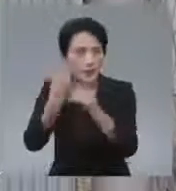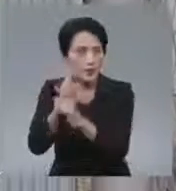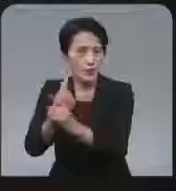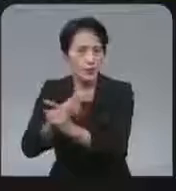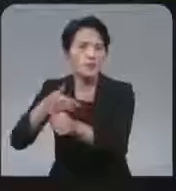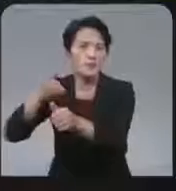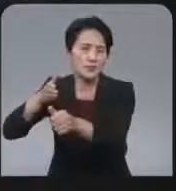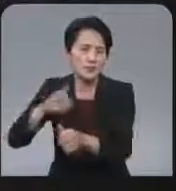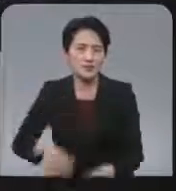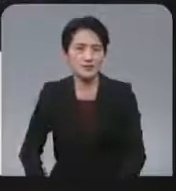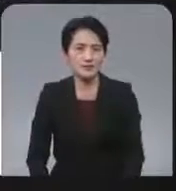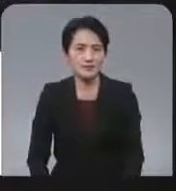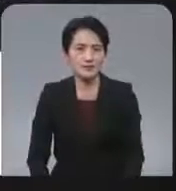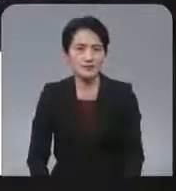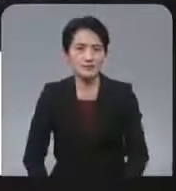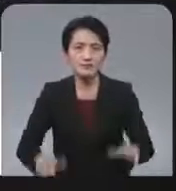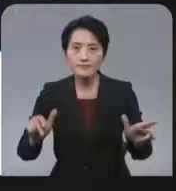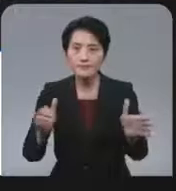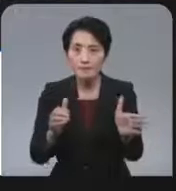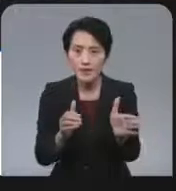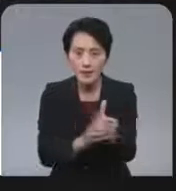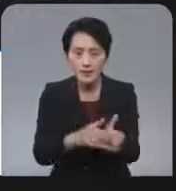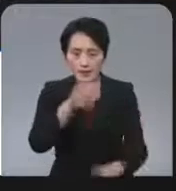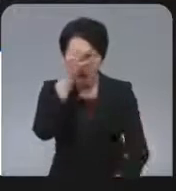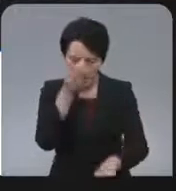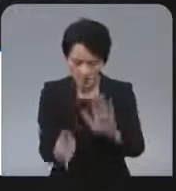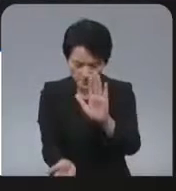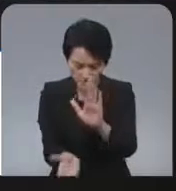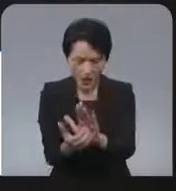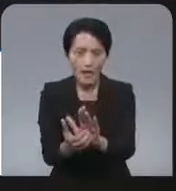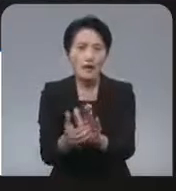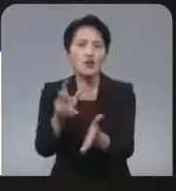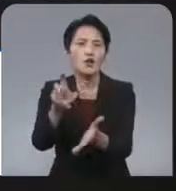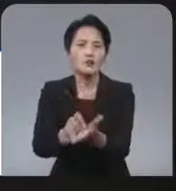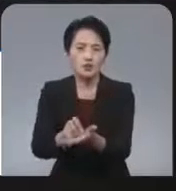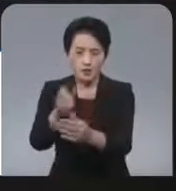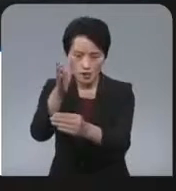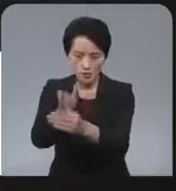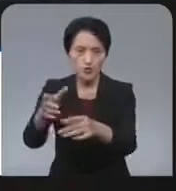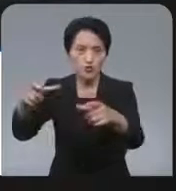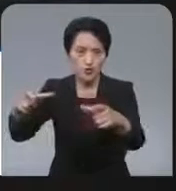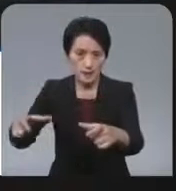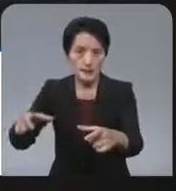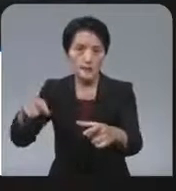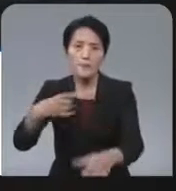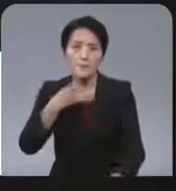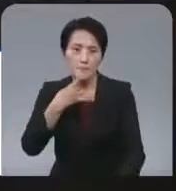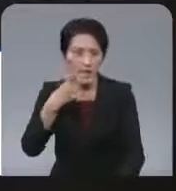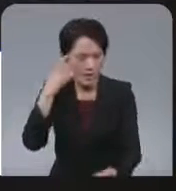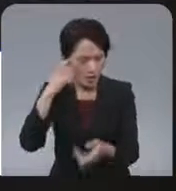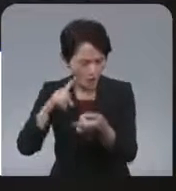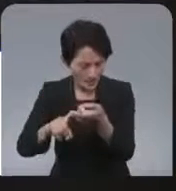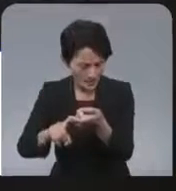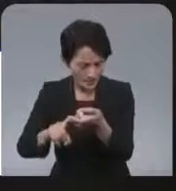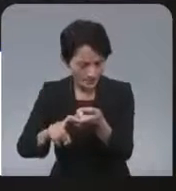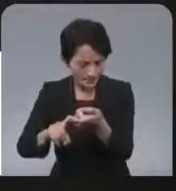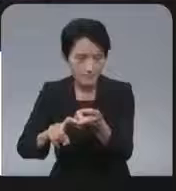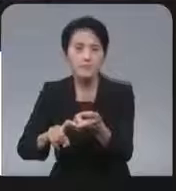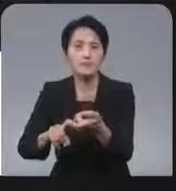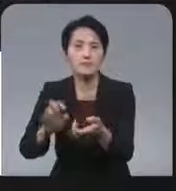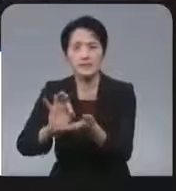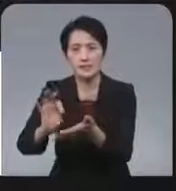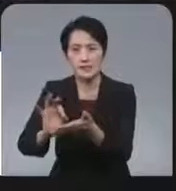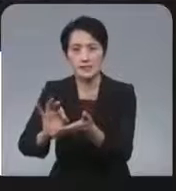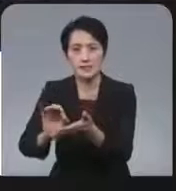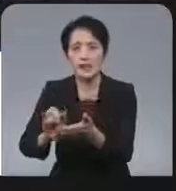de suministro en bienes estratégicos en sectores de tecnología punta también hay que prestar atención los relacionados con la vida cotidiana y